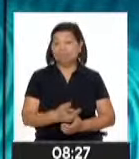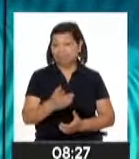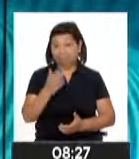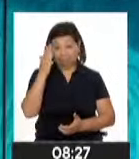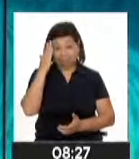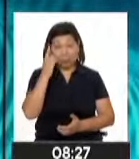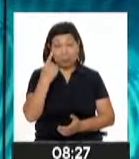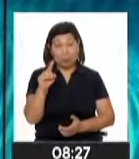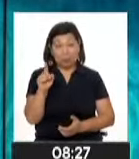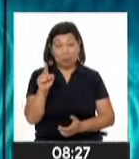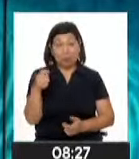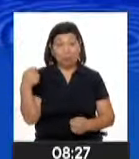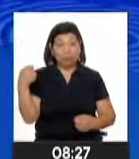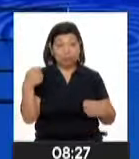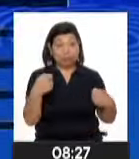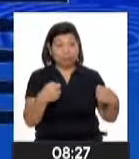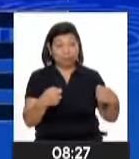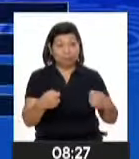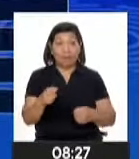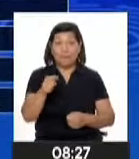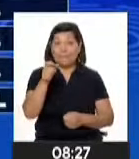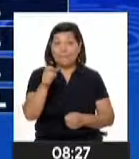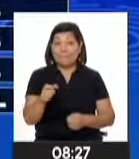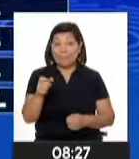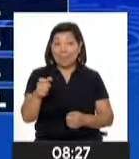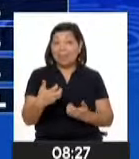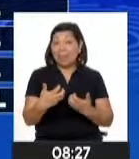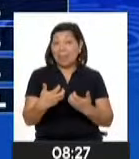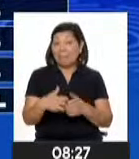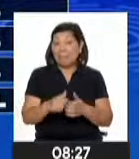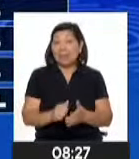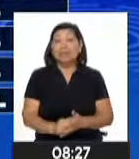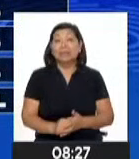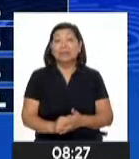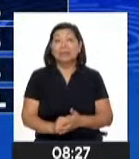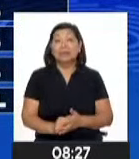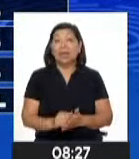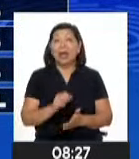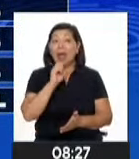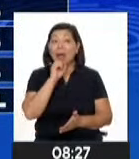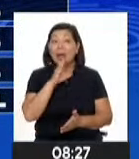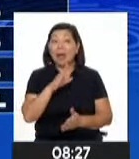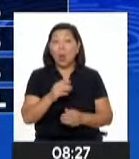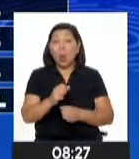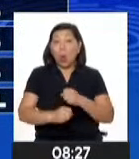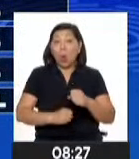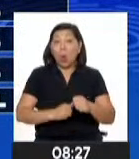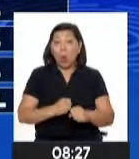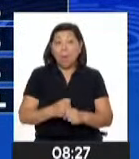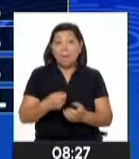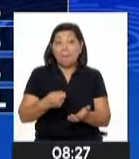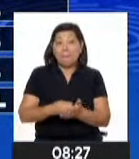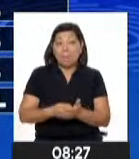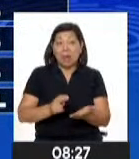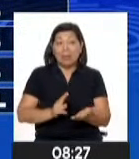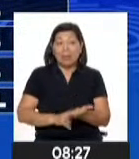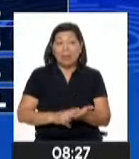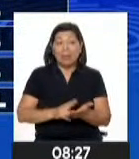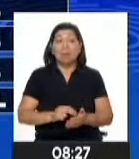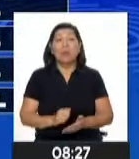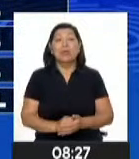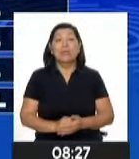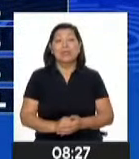Alrededor de 1 millón de contribuyentes entre personas y empresas realizaron la declaración anual del impuesto a la renta